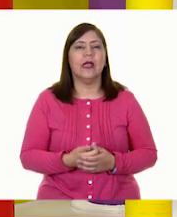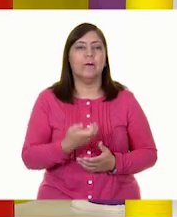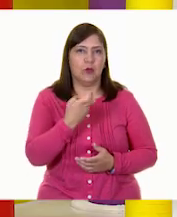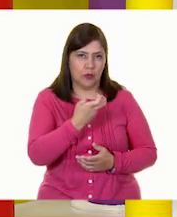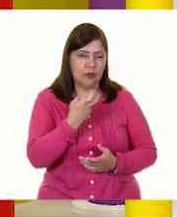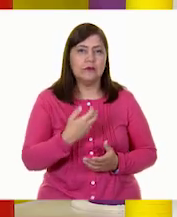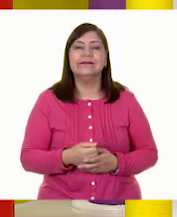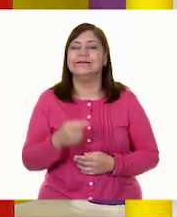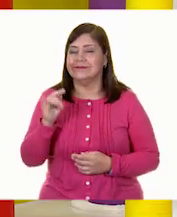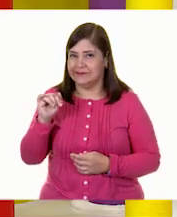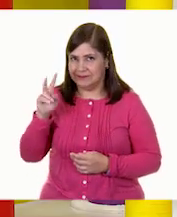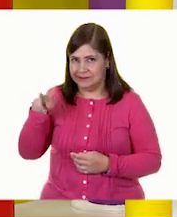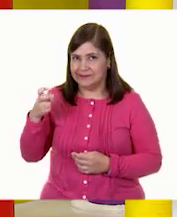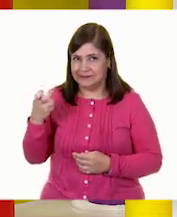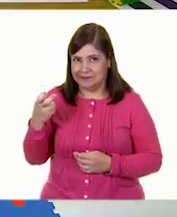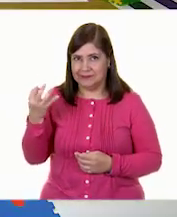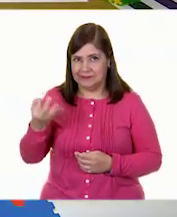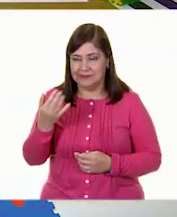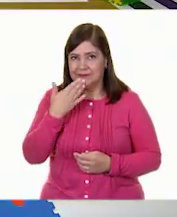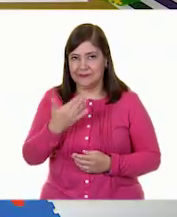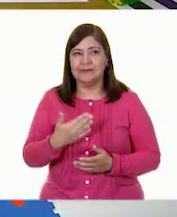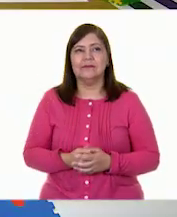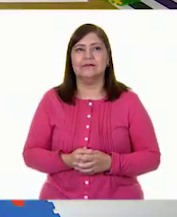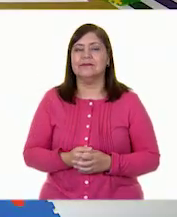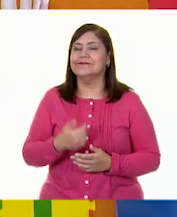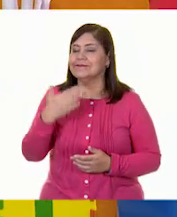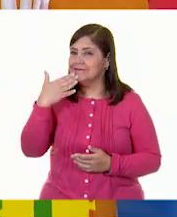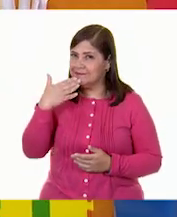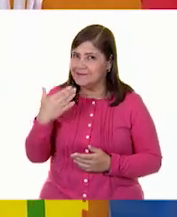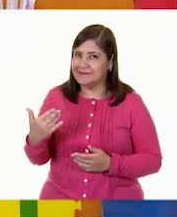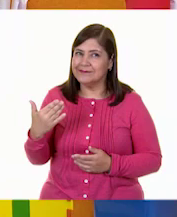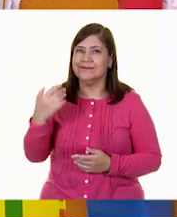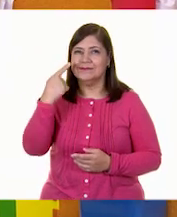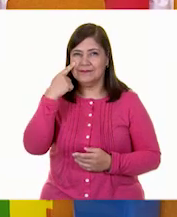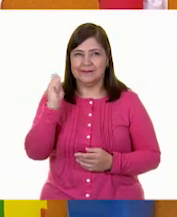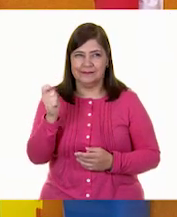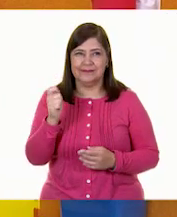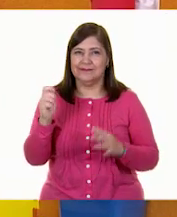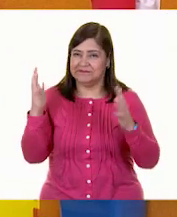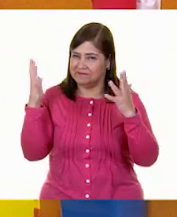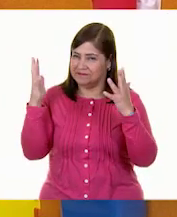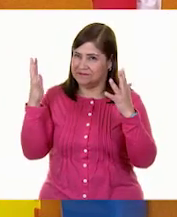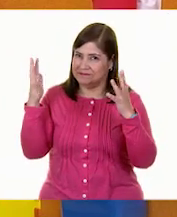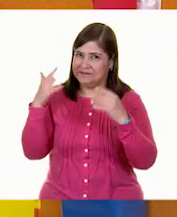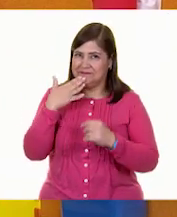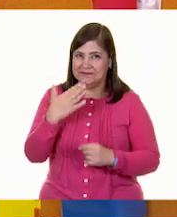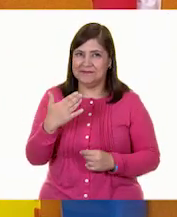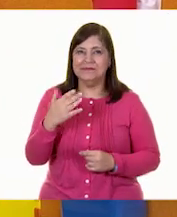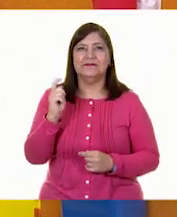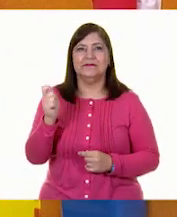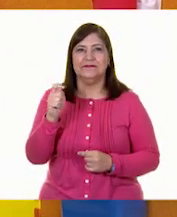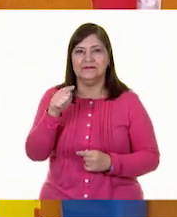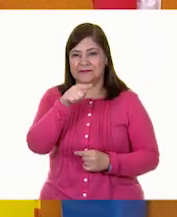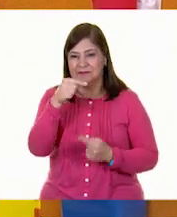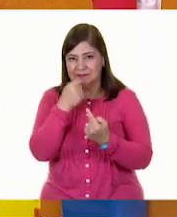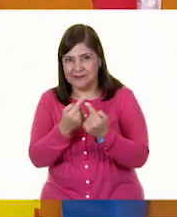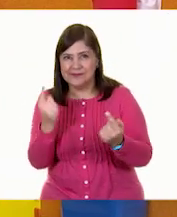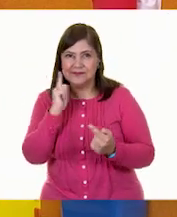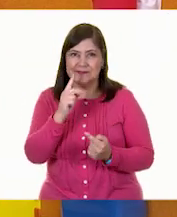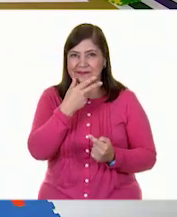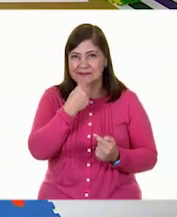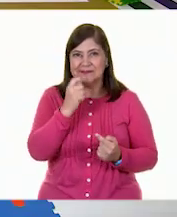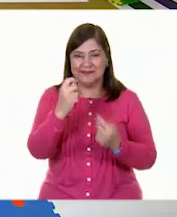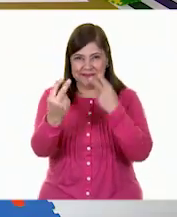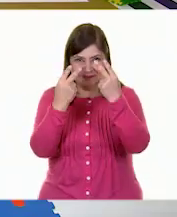eso. Exactamente. Mm. Oigan, muy bien. Ahí vamos, ahí vamos. Bravo, bravo, bravo. En representación de los niños y las niñas que nos ven